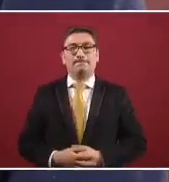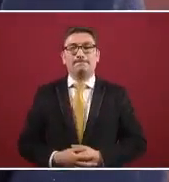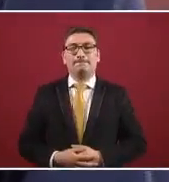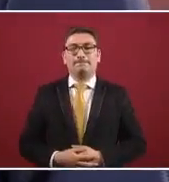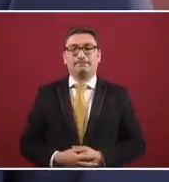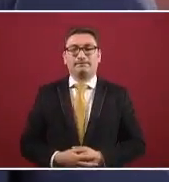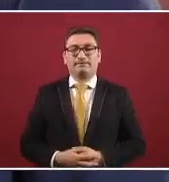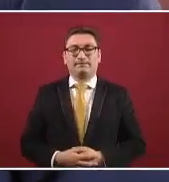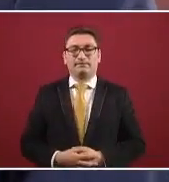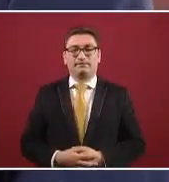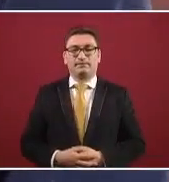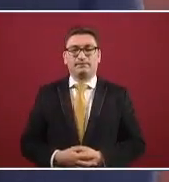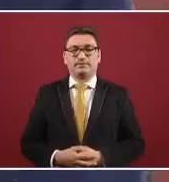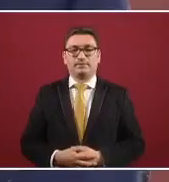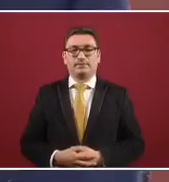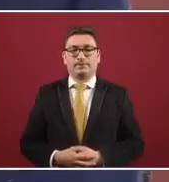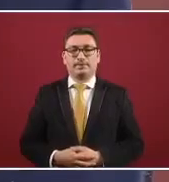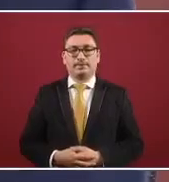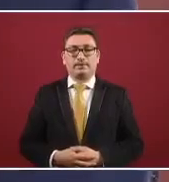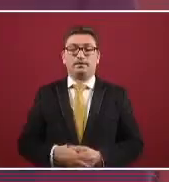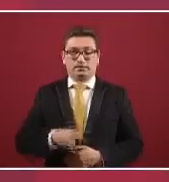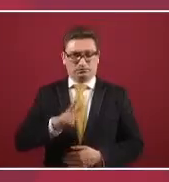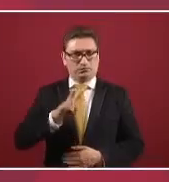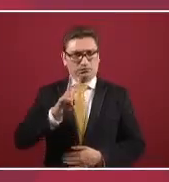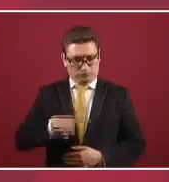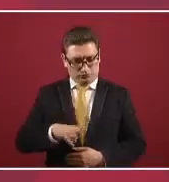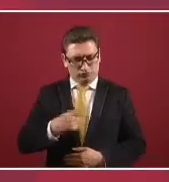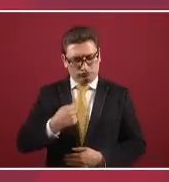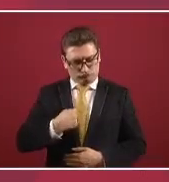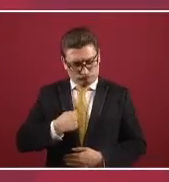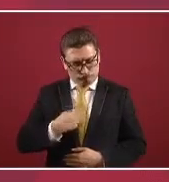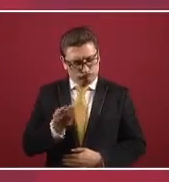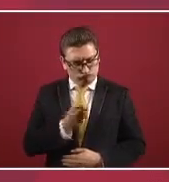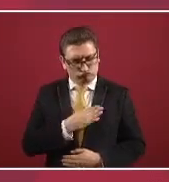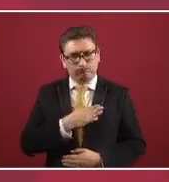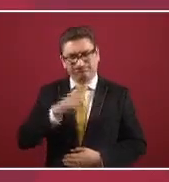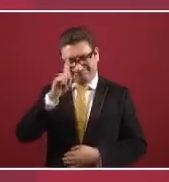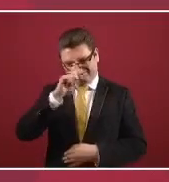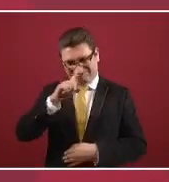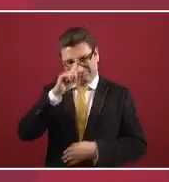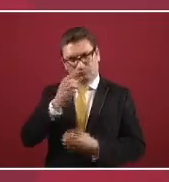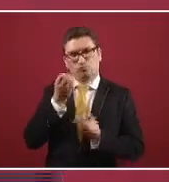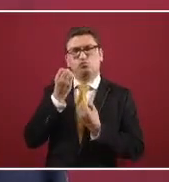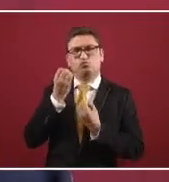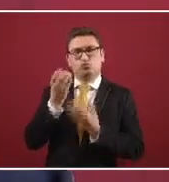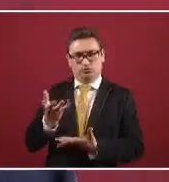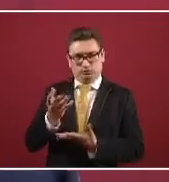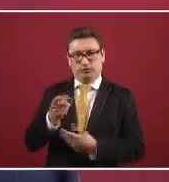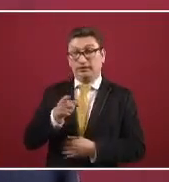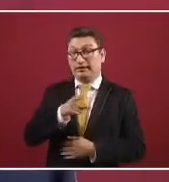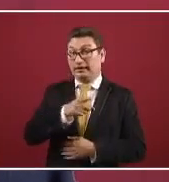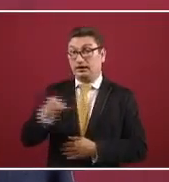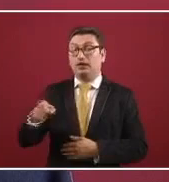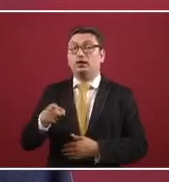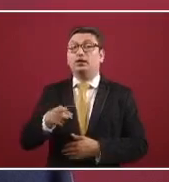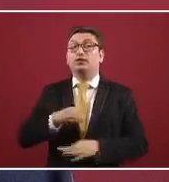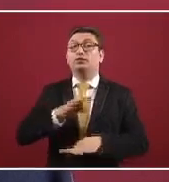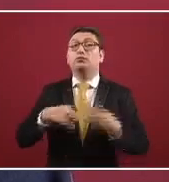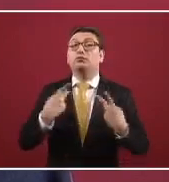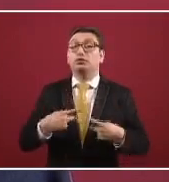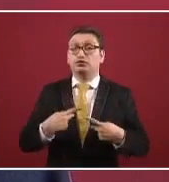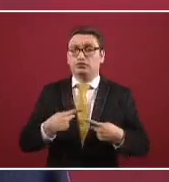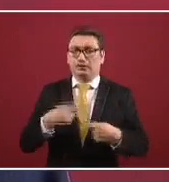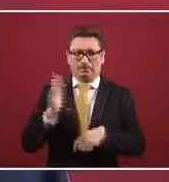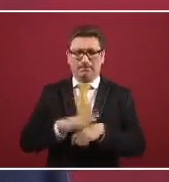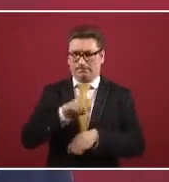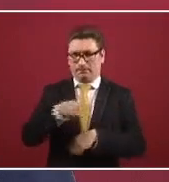de veras que de buena fe, es que la gente, sobre todo los jóvenes, ya tienen otra